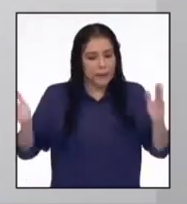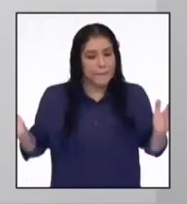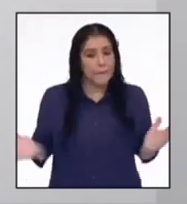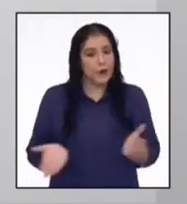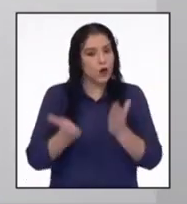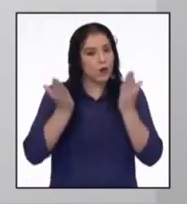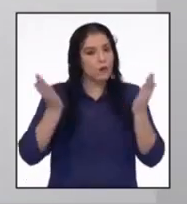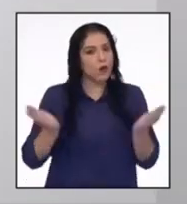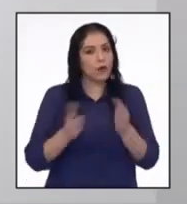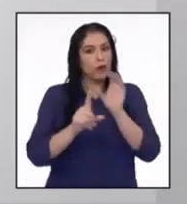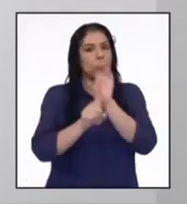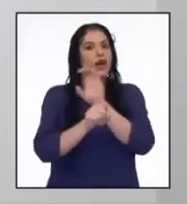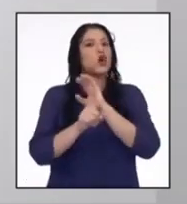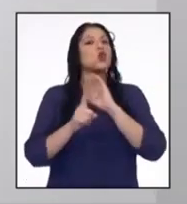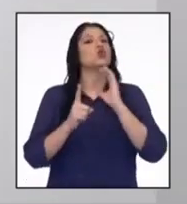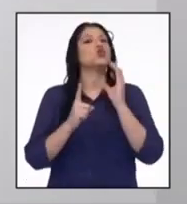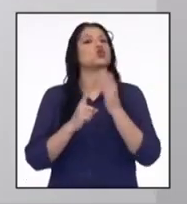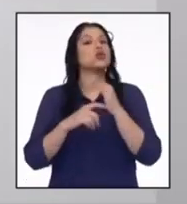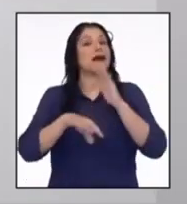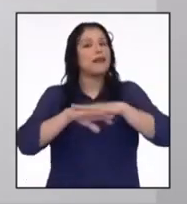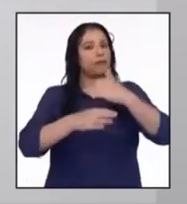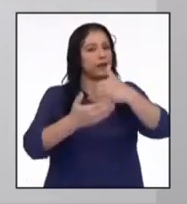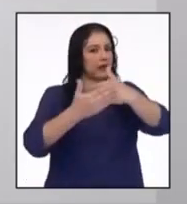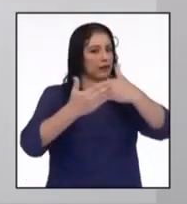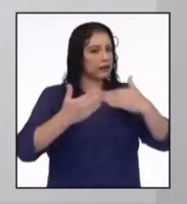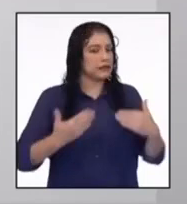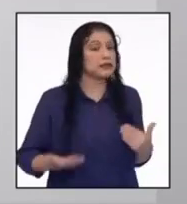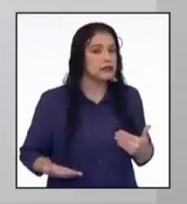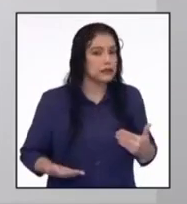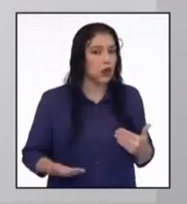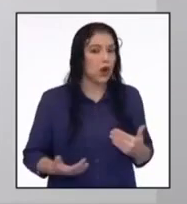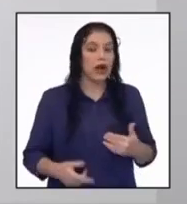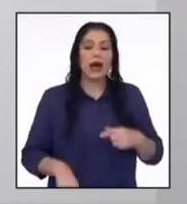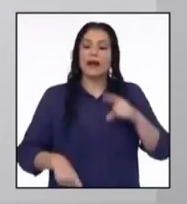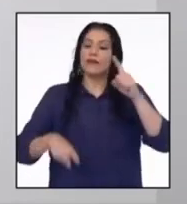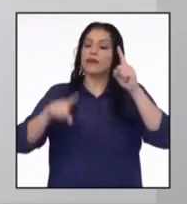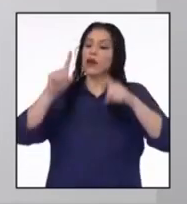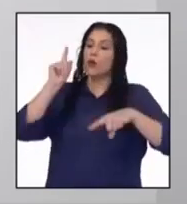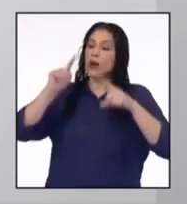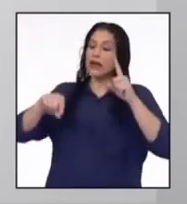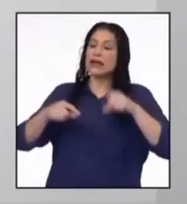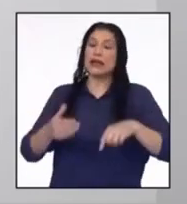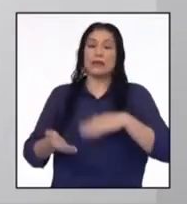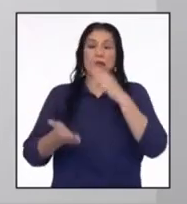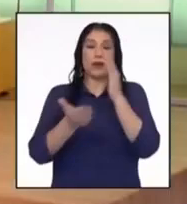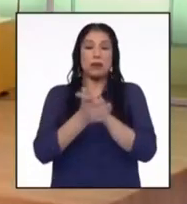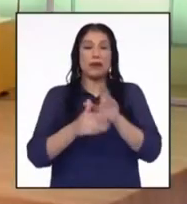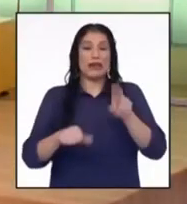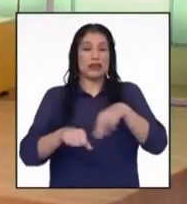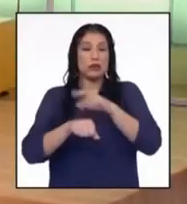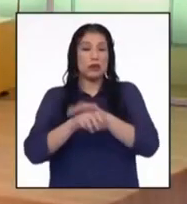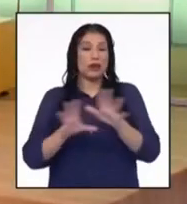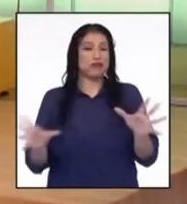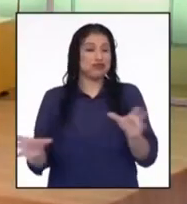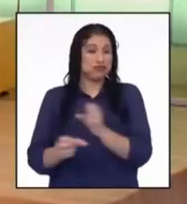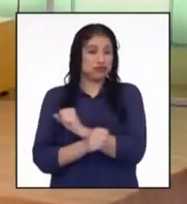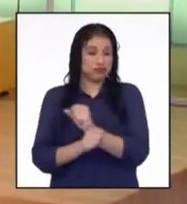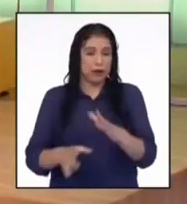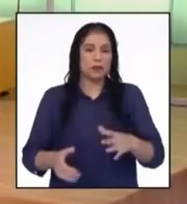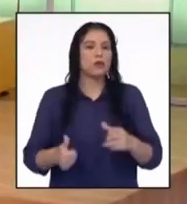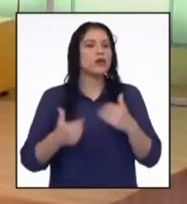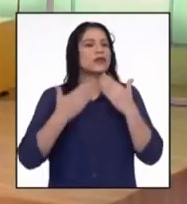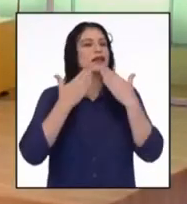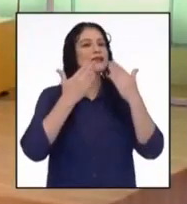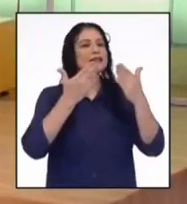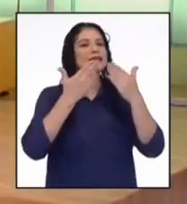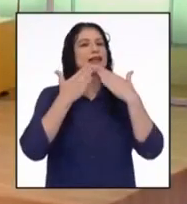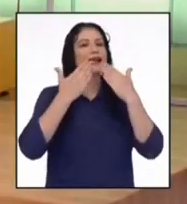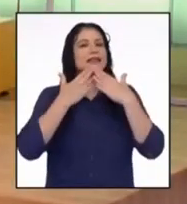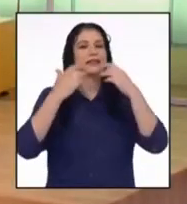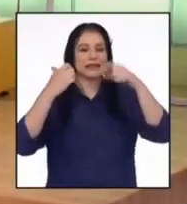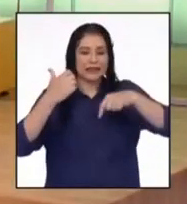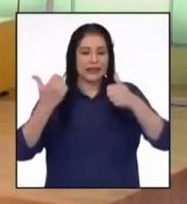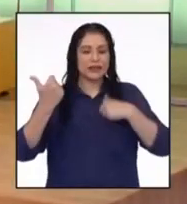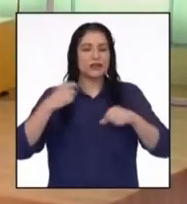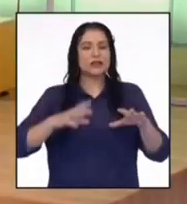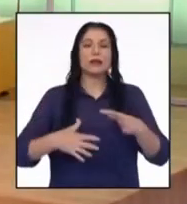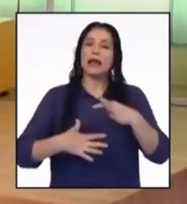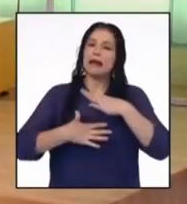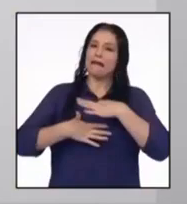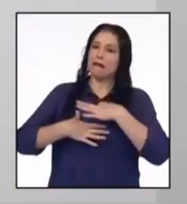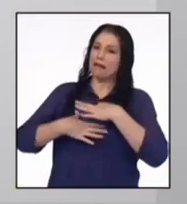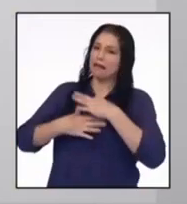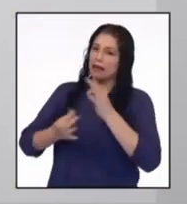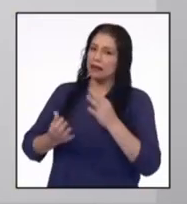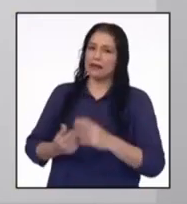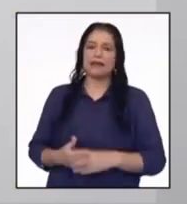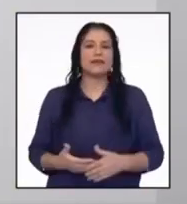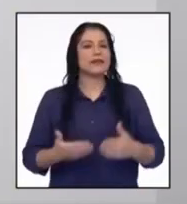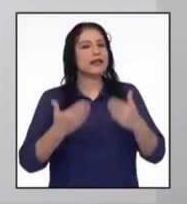promover una cultura de prevención frente a los desastres naturales. Muchas gracias, profesora. Ha sido una actividad más que